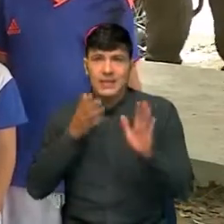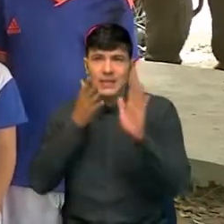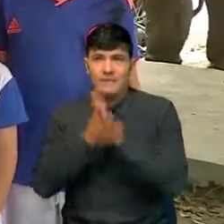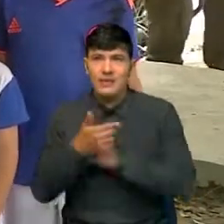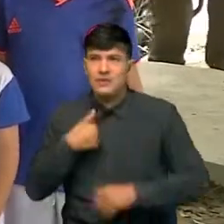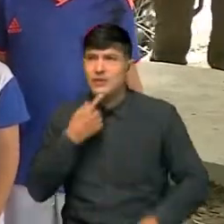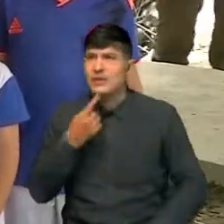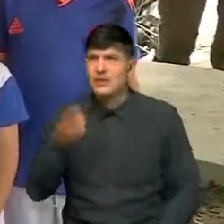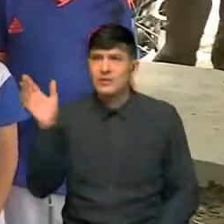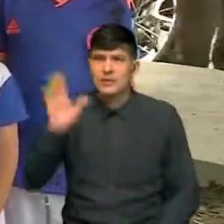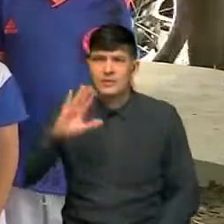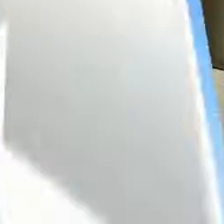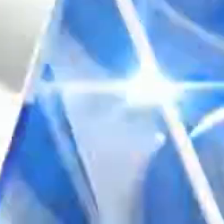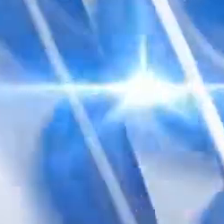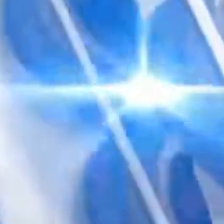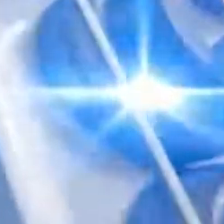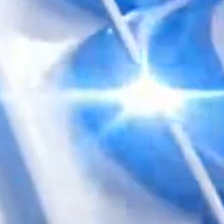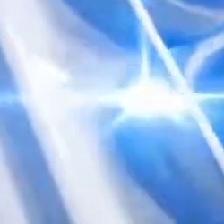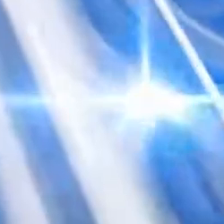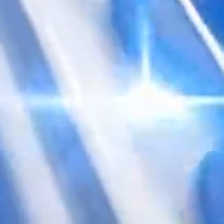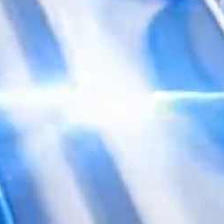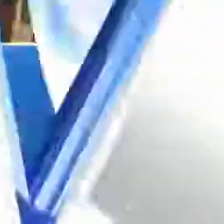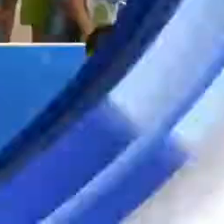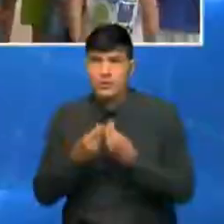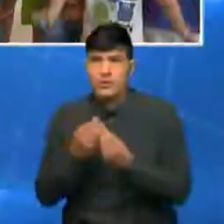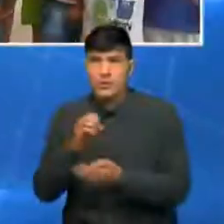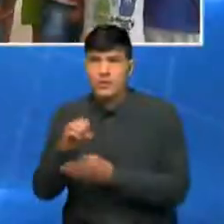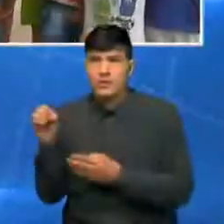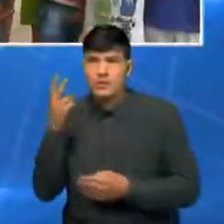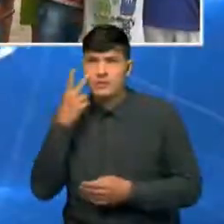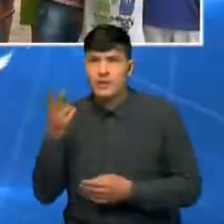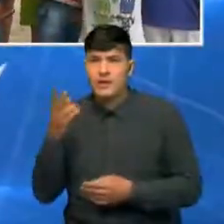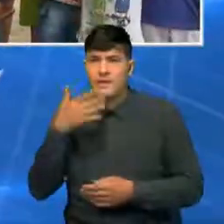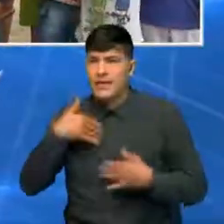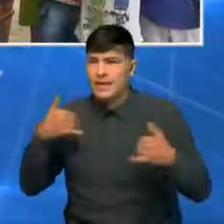estos chicos y le damos paso a nuestros compañeros en estudio. John, feliz tarde. Chao.